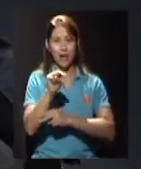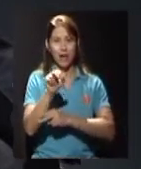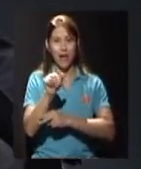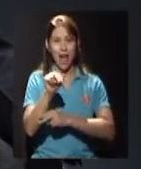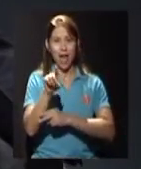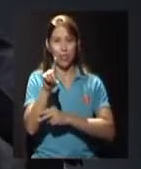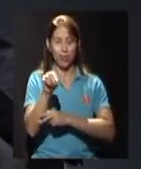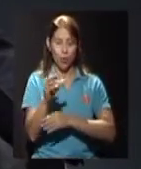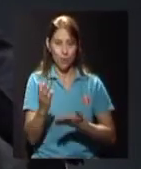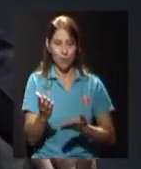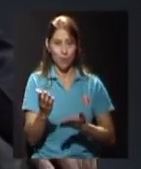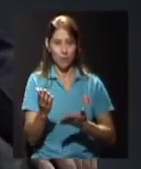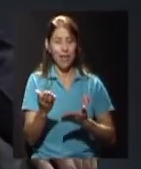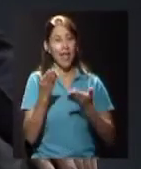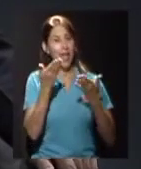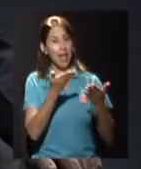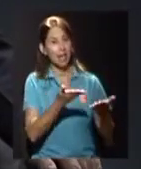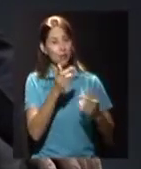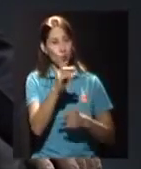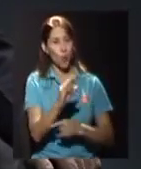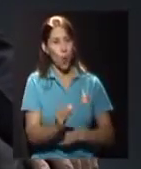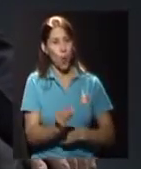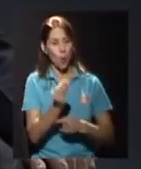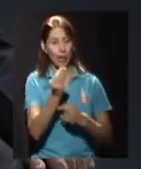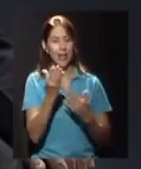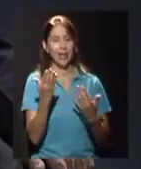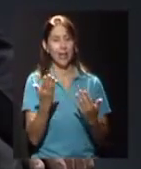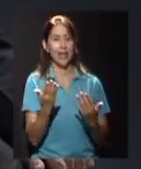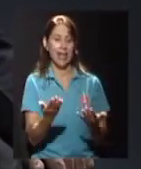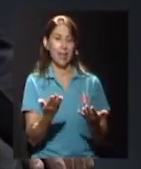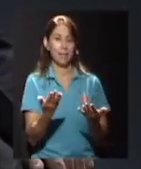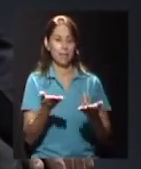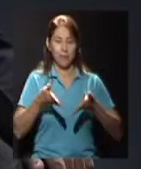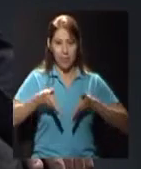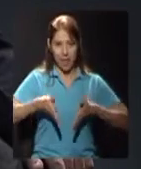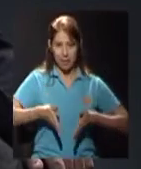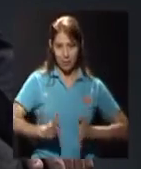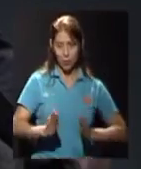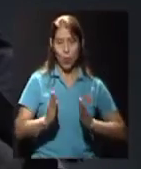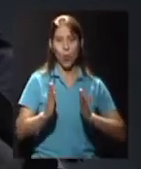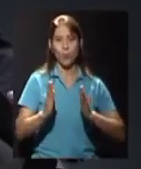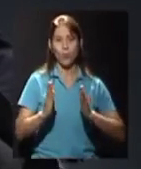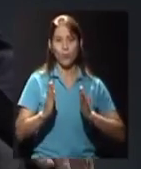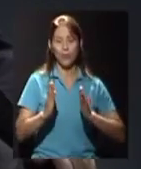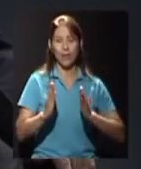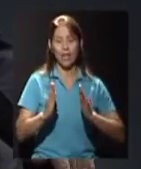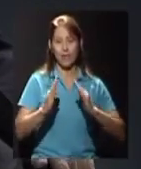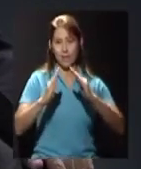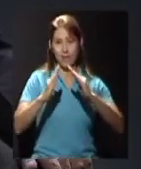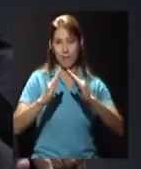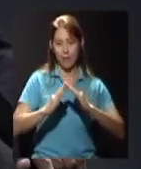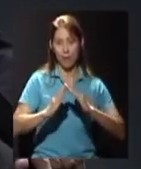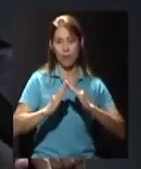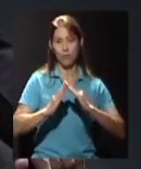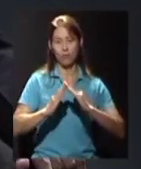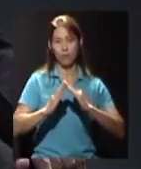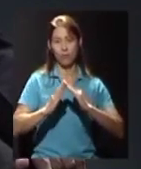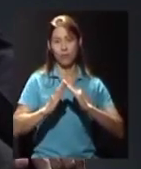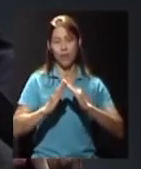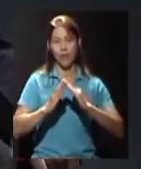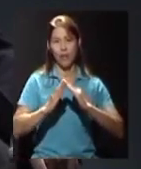un joven que nació en la y vivió en la parte